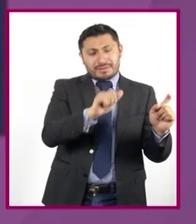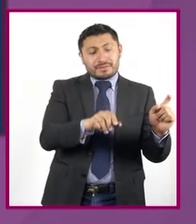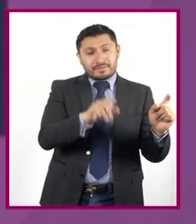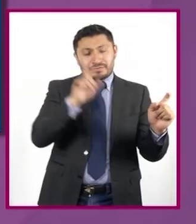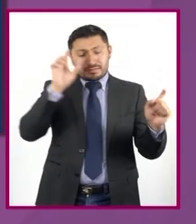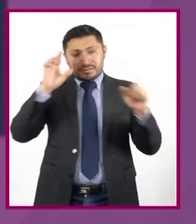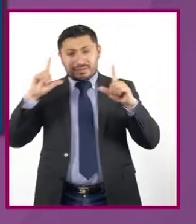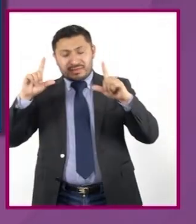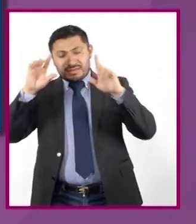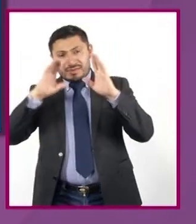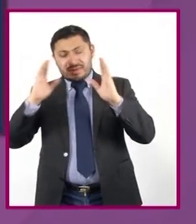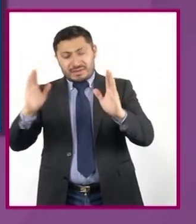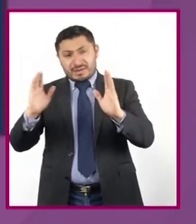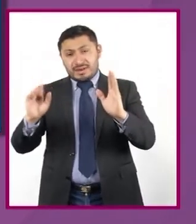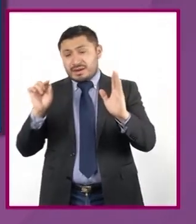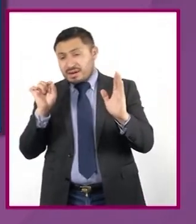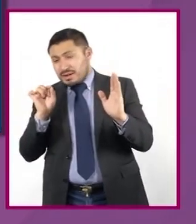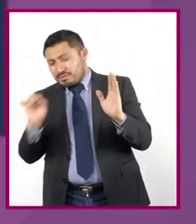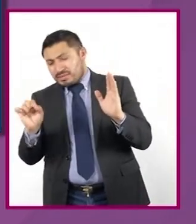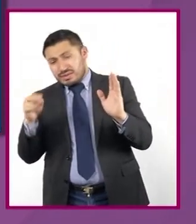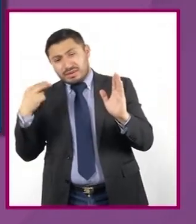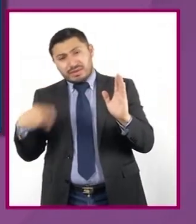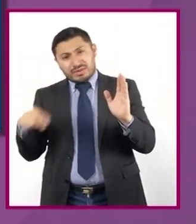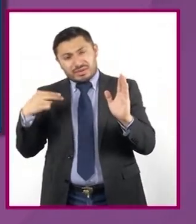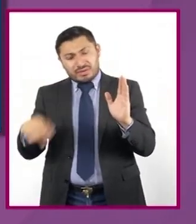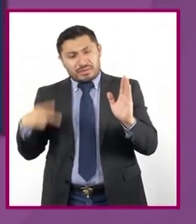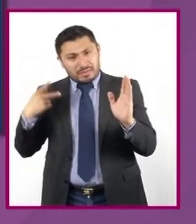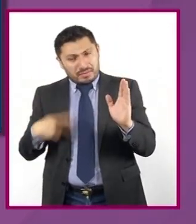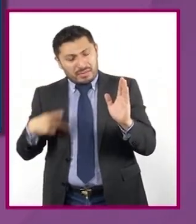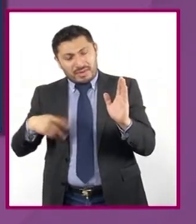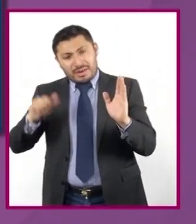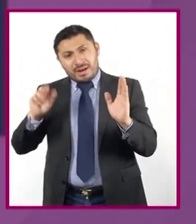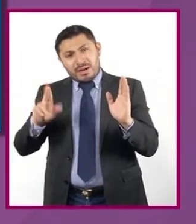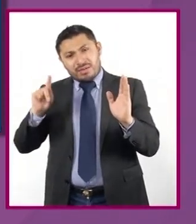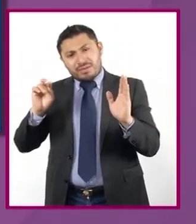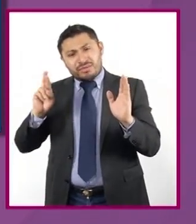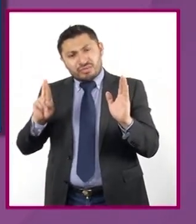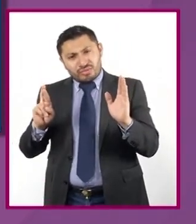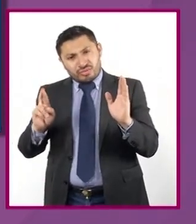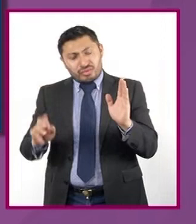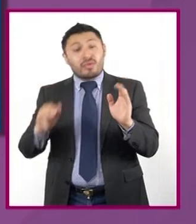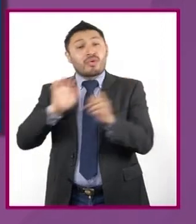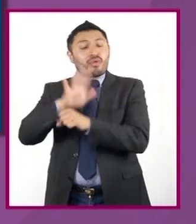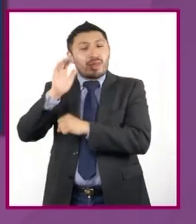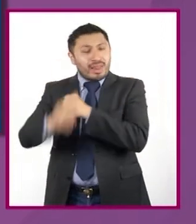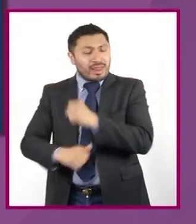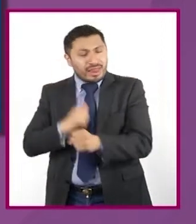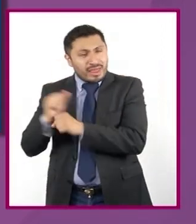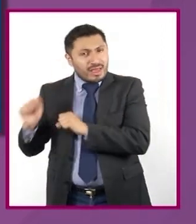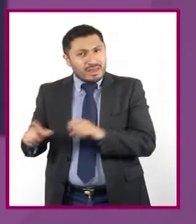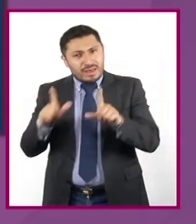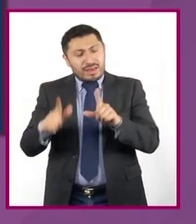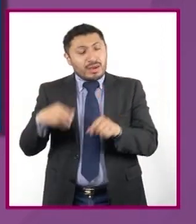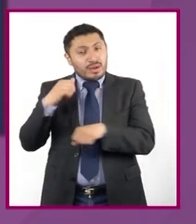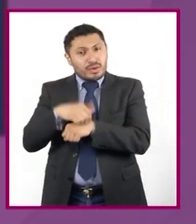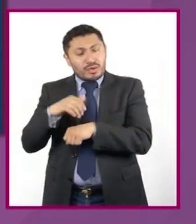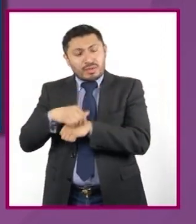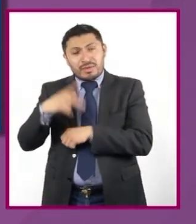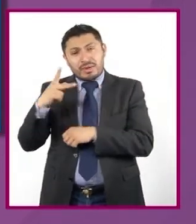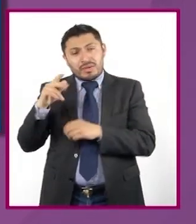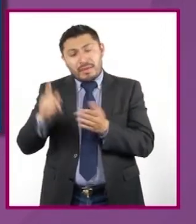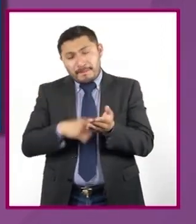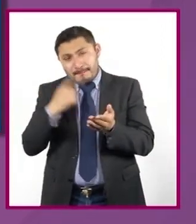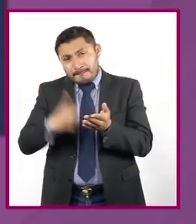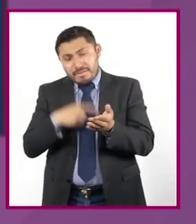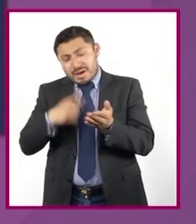entre paréntesis, el primer autor o los autores, el año en el que se publicó y el número de página de